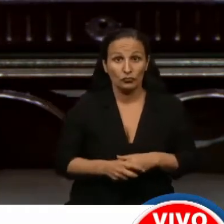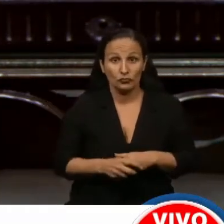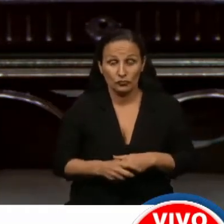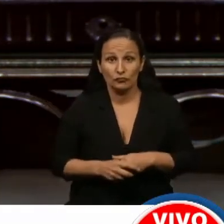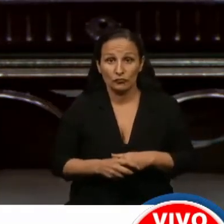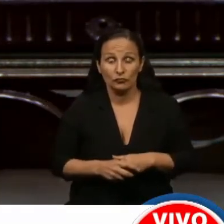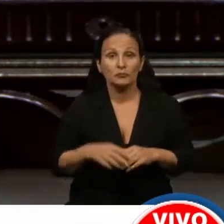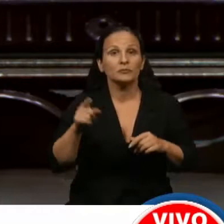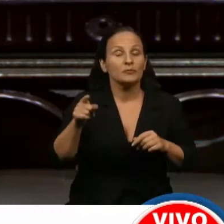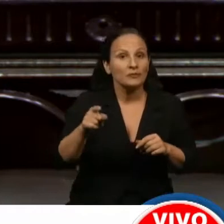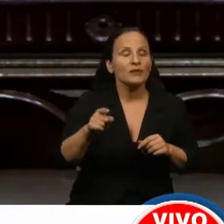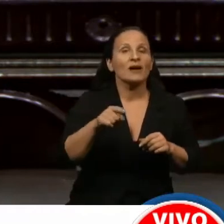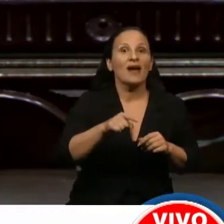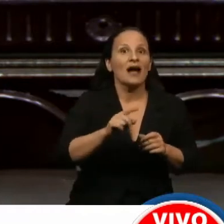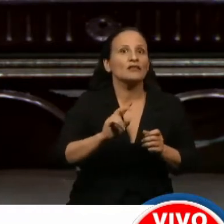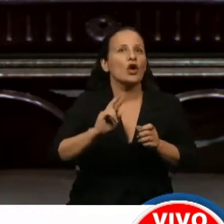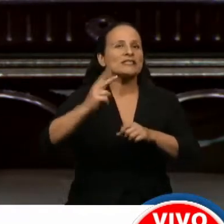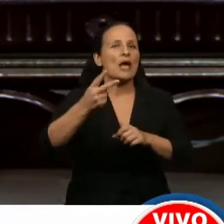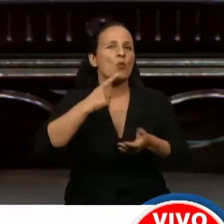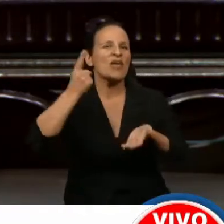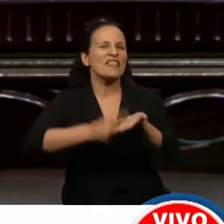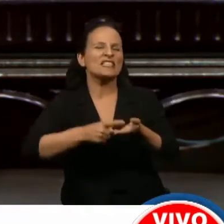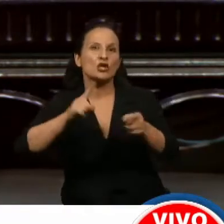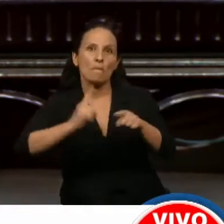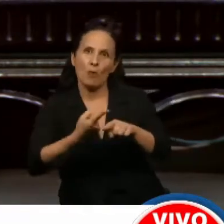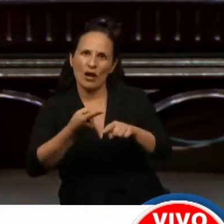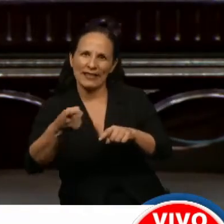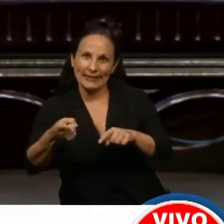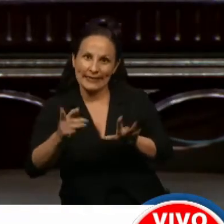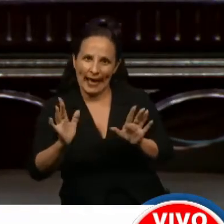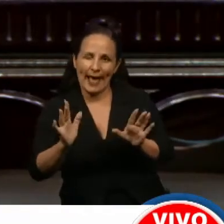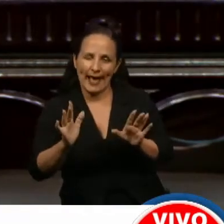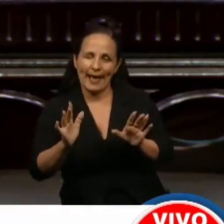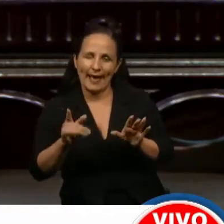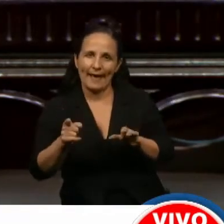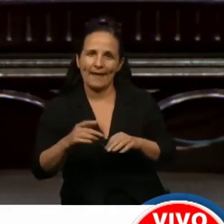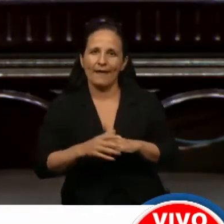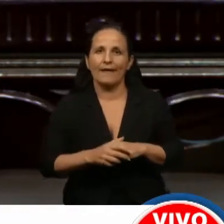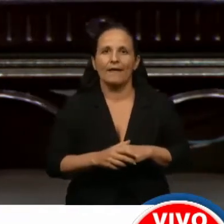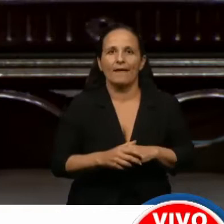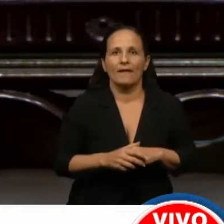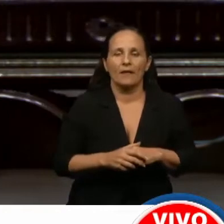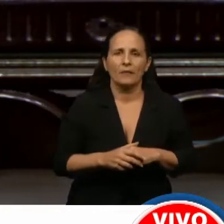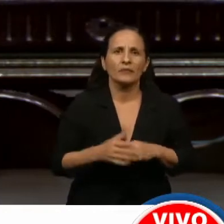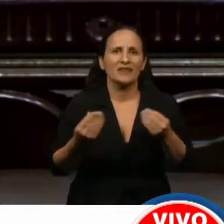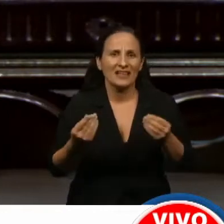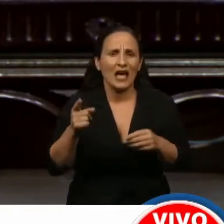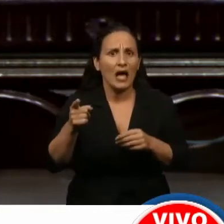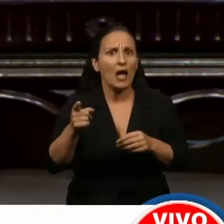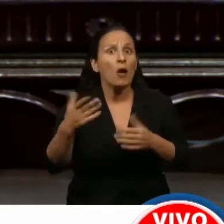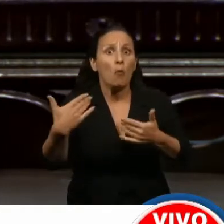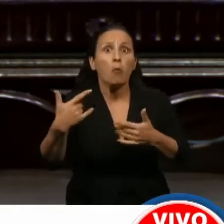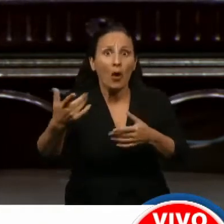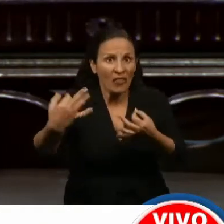Tanto que hay otra segunda decisión política. Hay otra segunda decisión política que, pudiendo